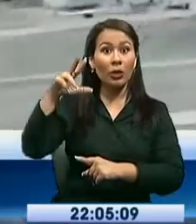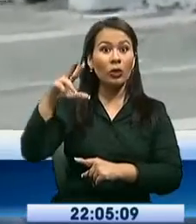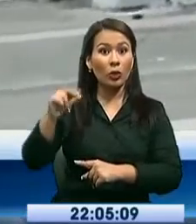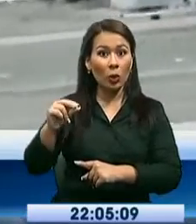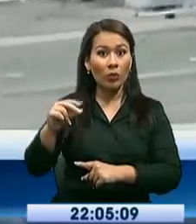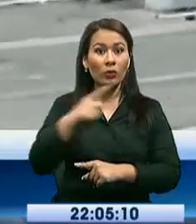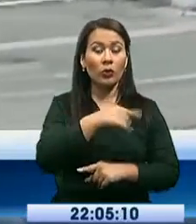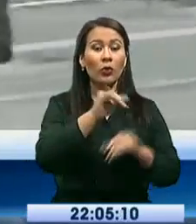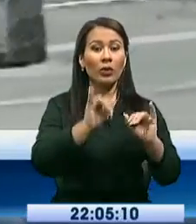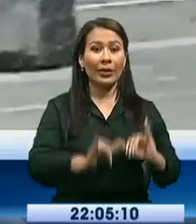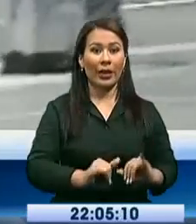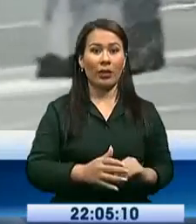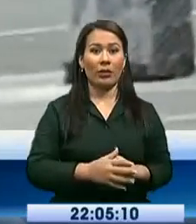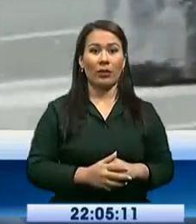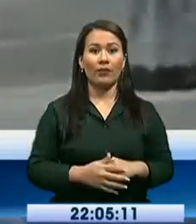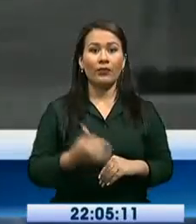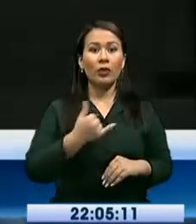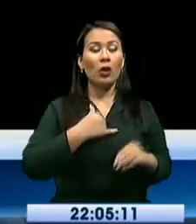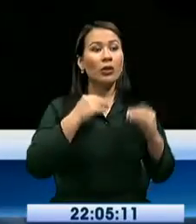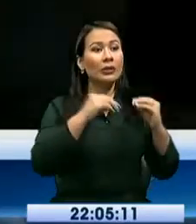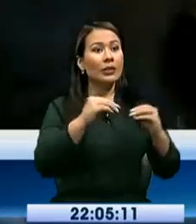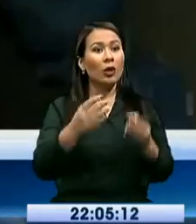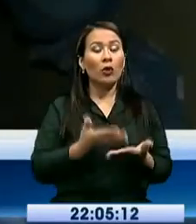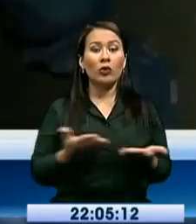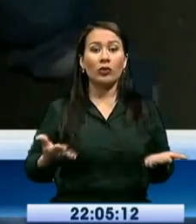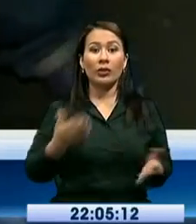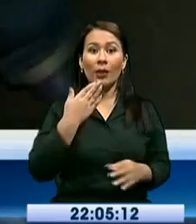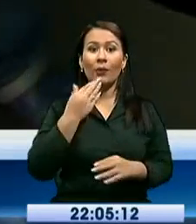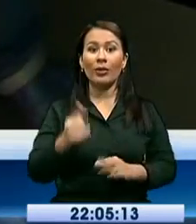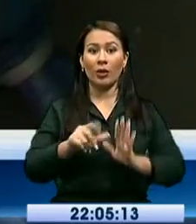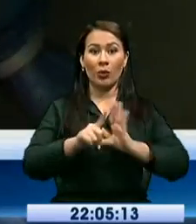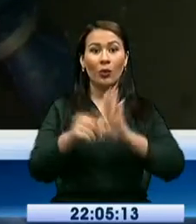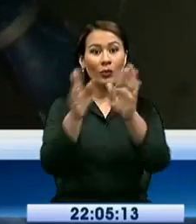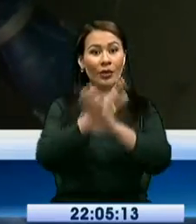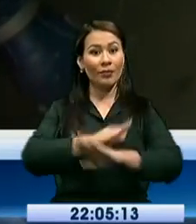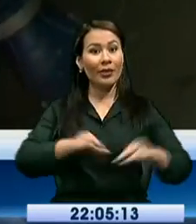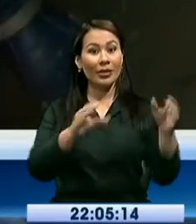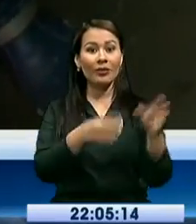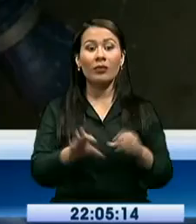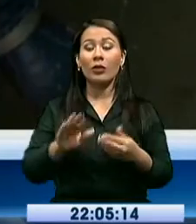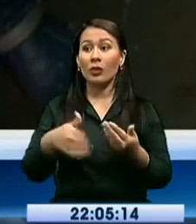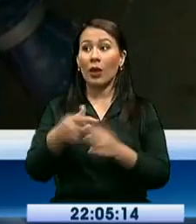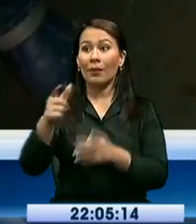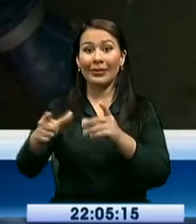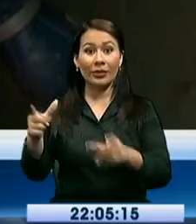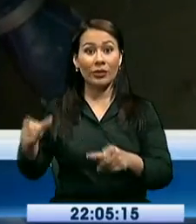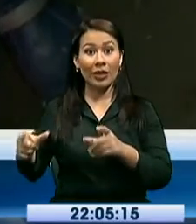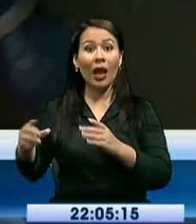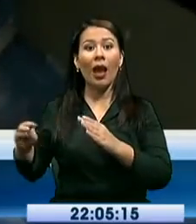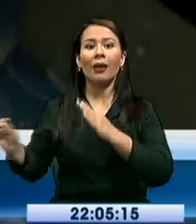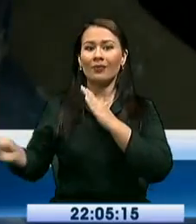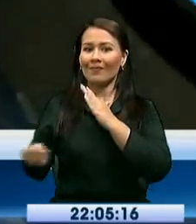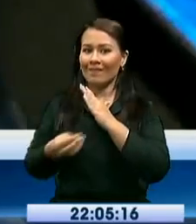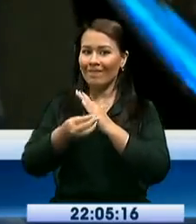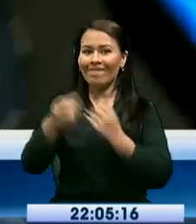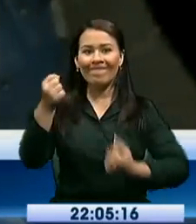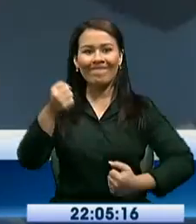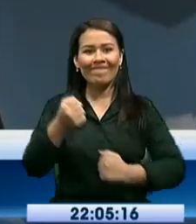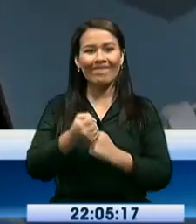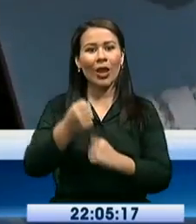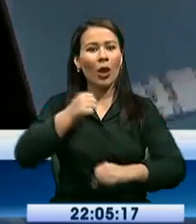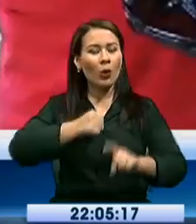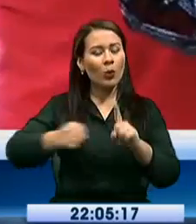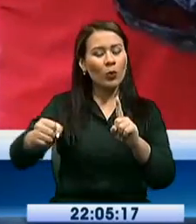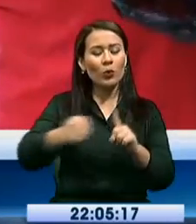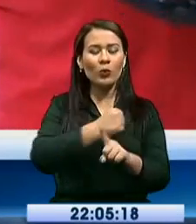no tienes por qué andar esto, y enseñándoles las cosas buenas desde ahora. Luego de la heroica acción, el resto del vecindario se sumó a participar de esta lucha. Ahora